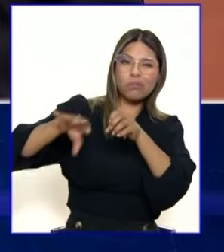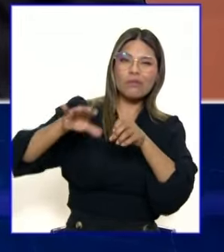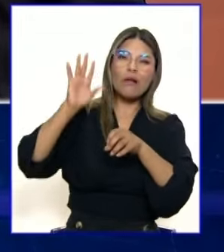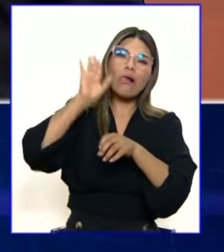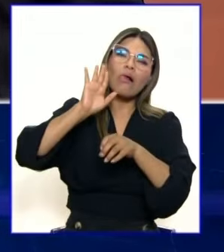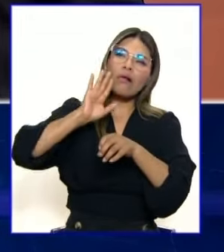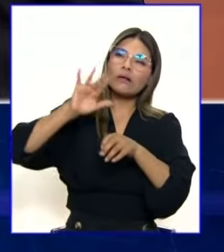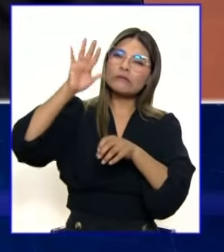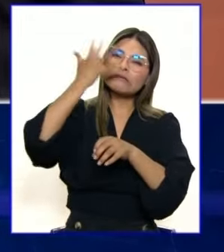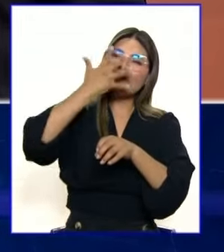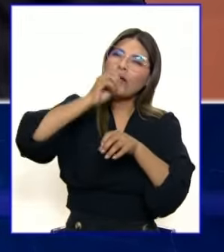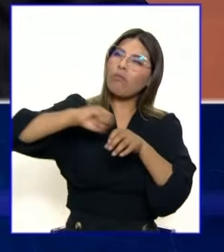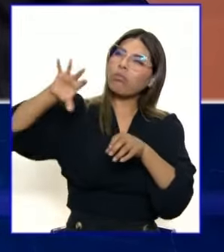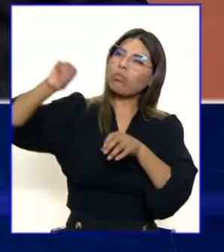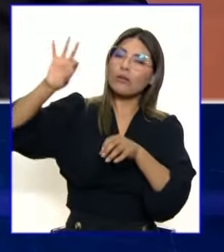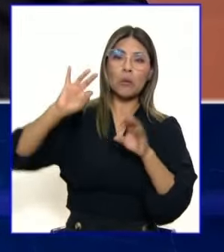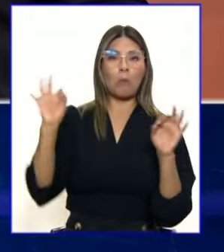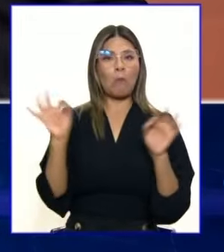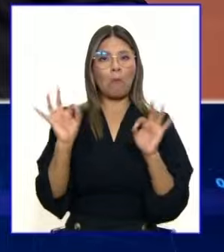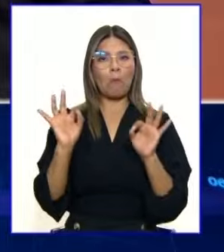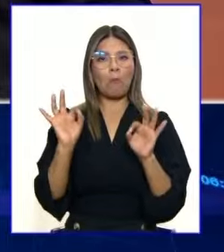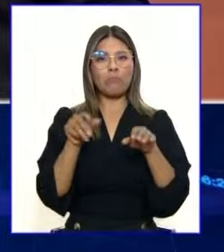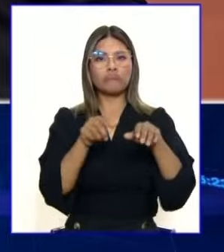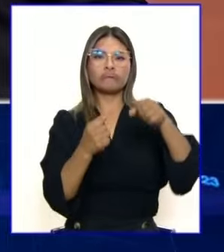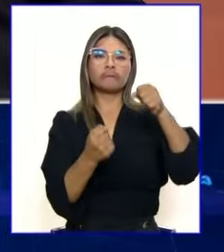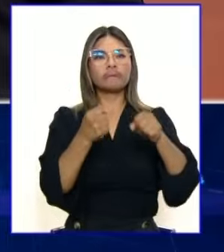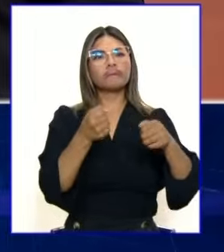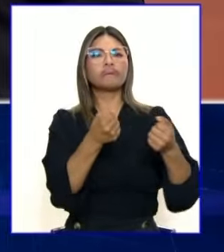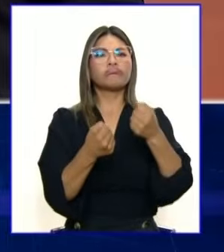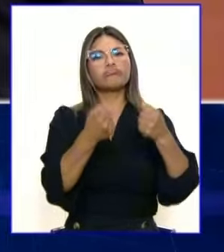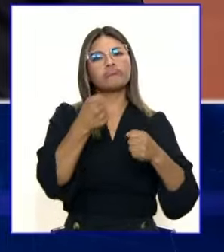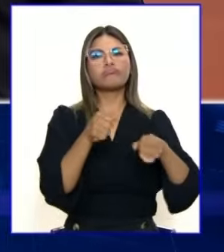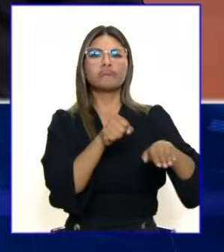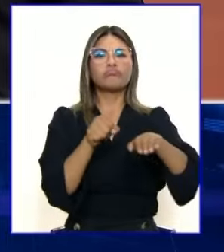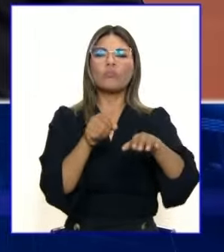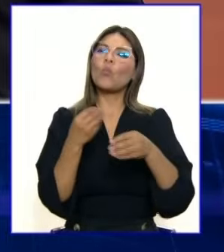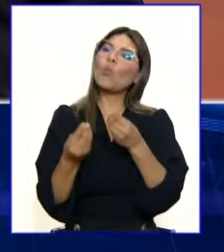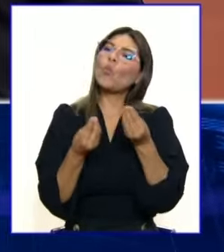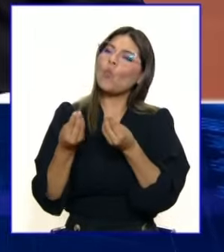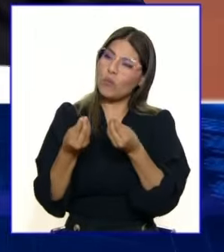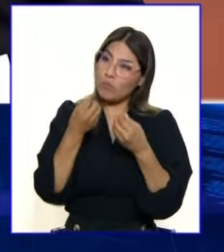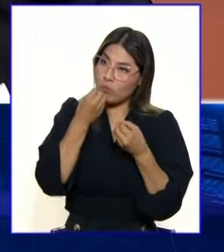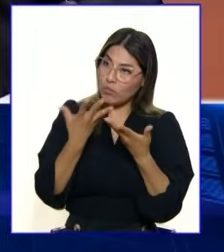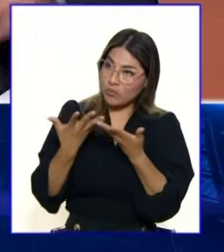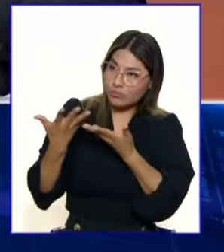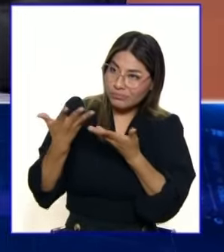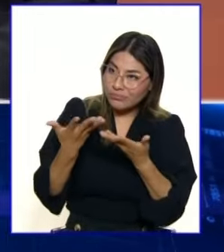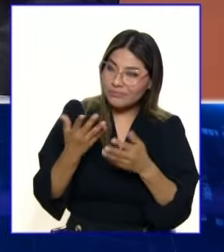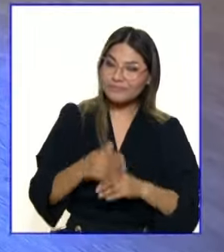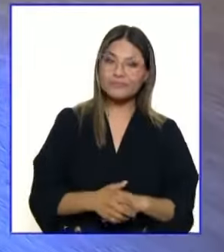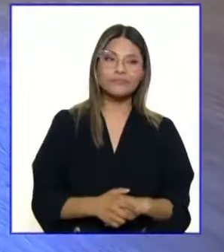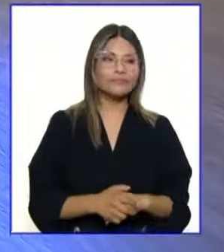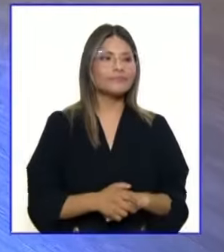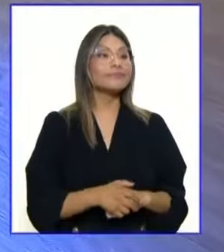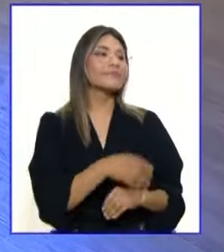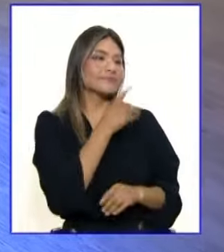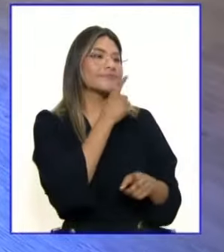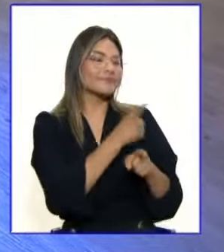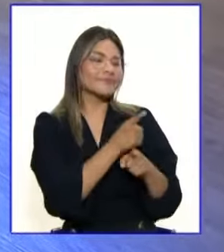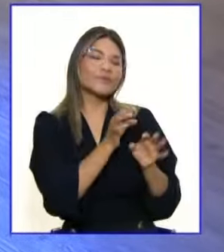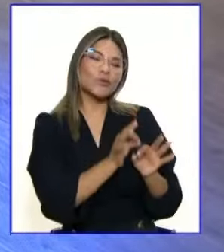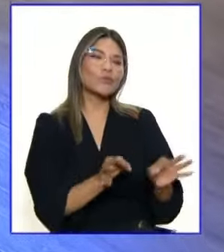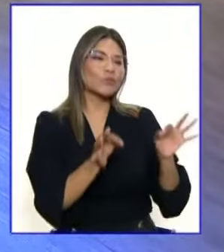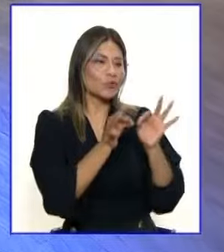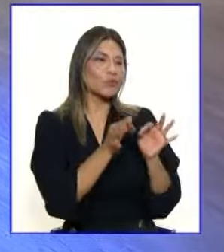gas que es contaminante, ¿no? Vehículos uh-huh. eléctricos. Uh-huh. Correcto, son oportunidades que están tomando dentro